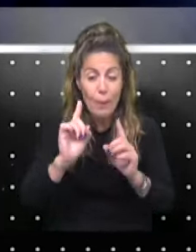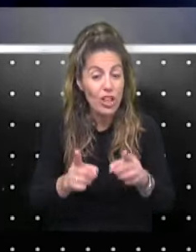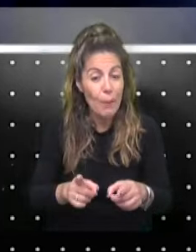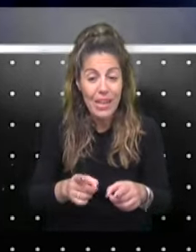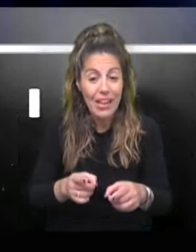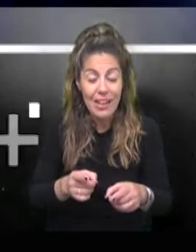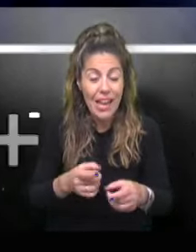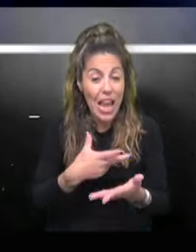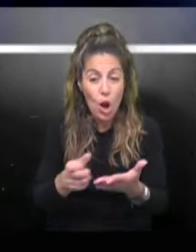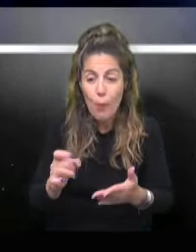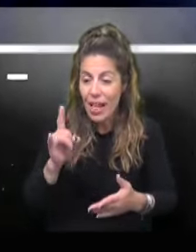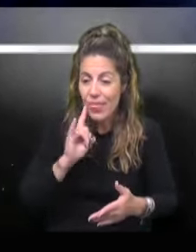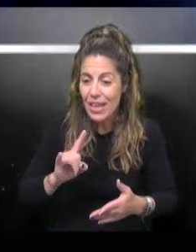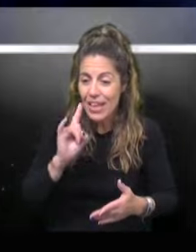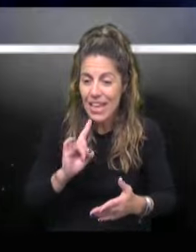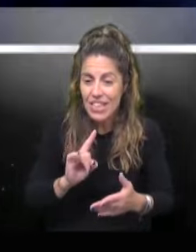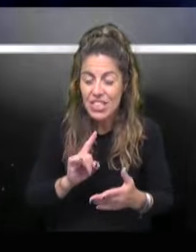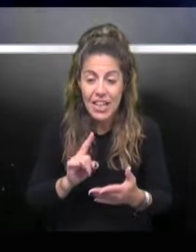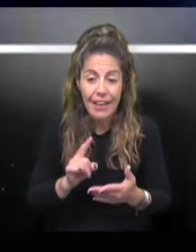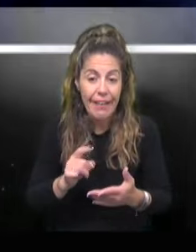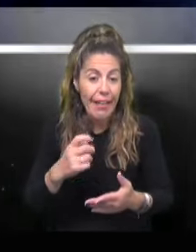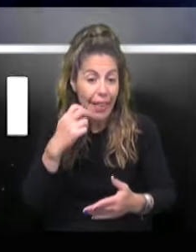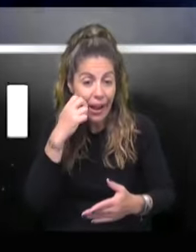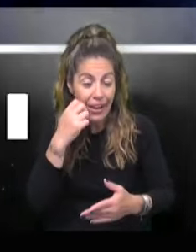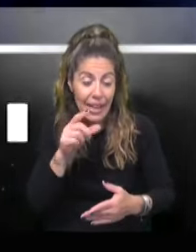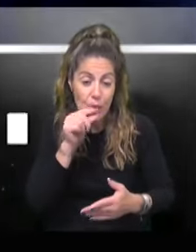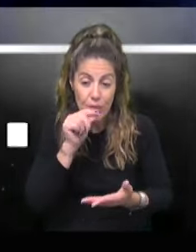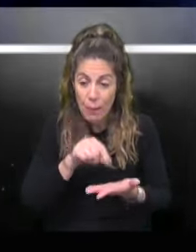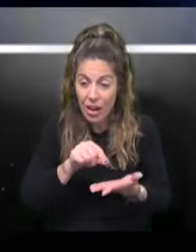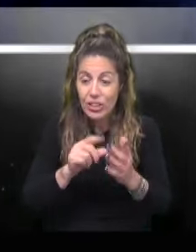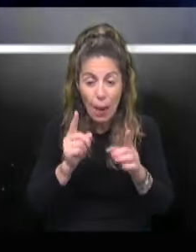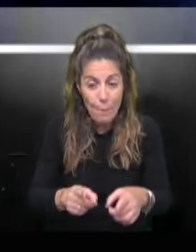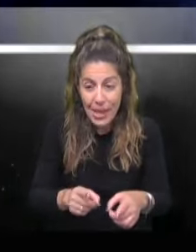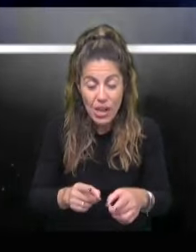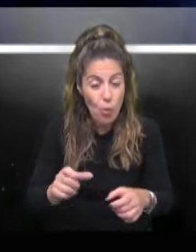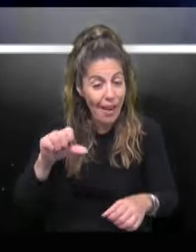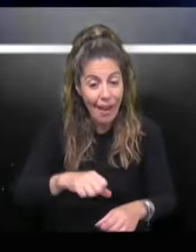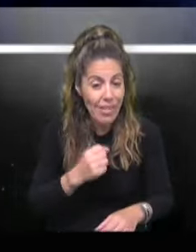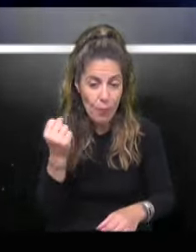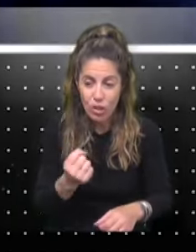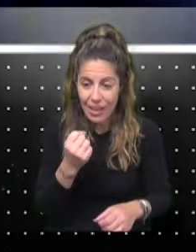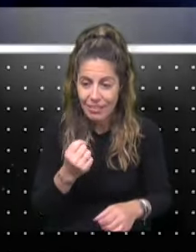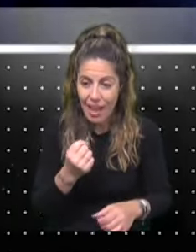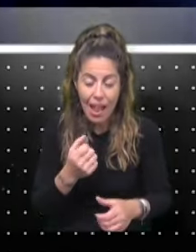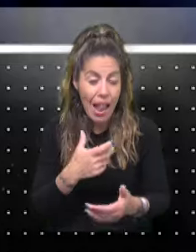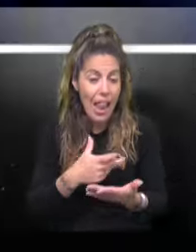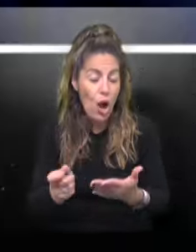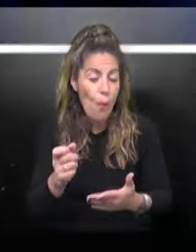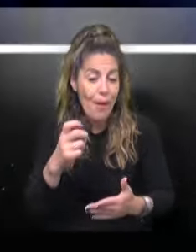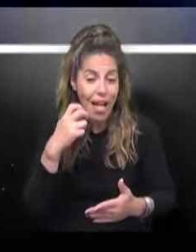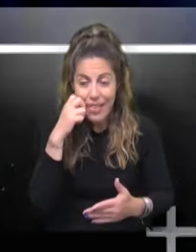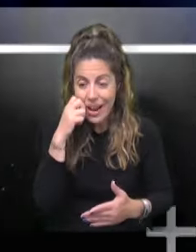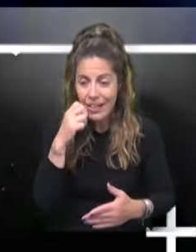el consumo este de carne aviar habido una caída muy importante el consumo de carne boina es decir que